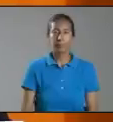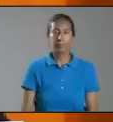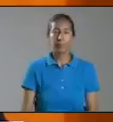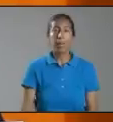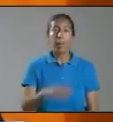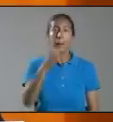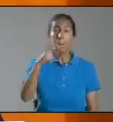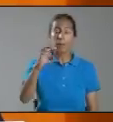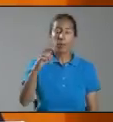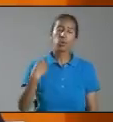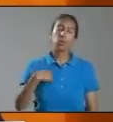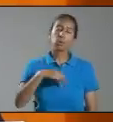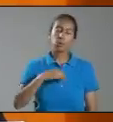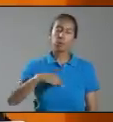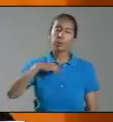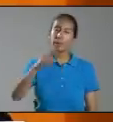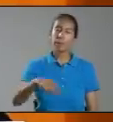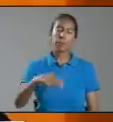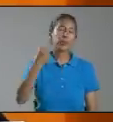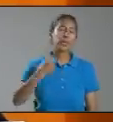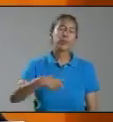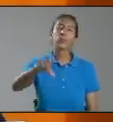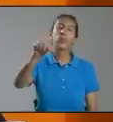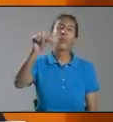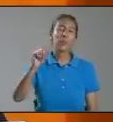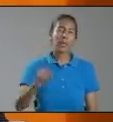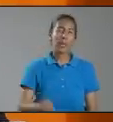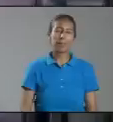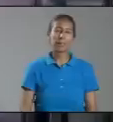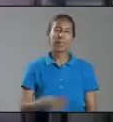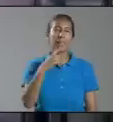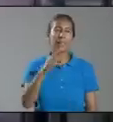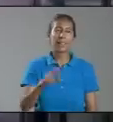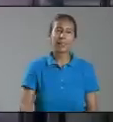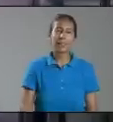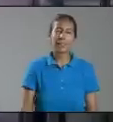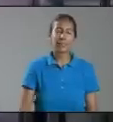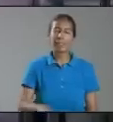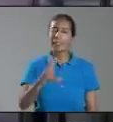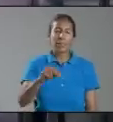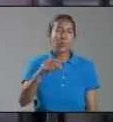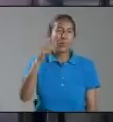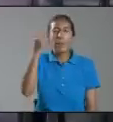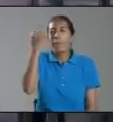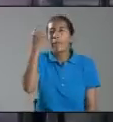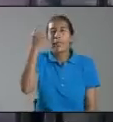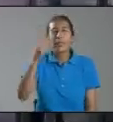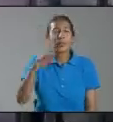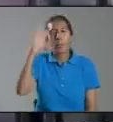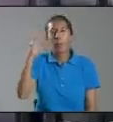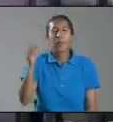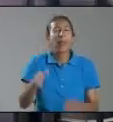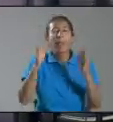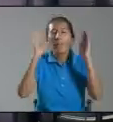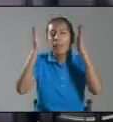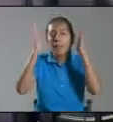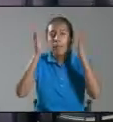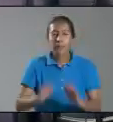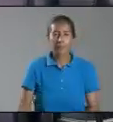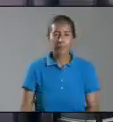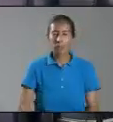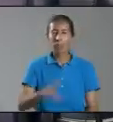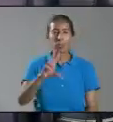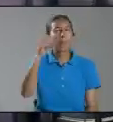Pero nosotros estamos acostumbrados, hermano, que el que no entiende, tan bruto, yo por eso no levanto la mano, porque cabal, igual la vaca